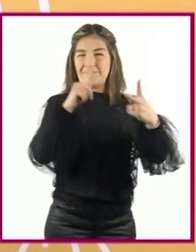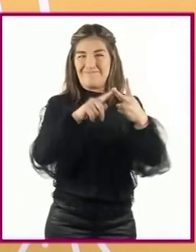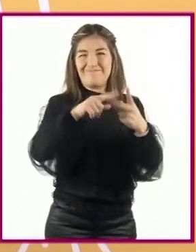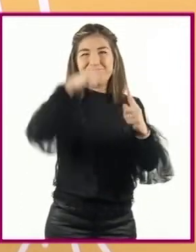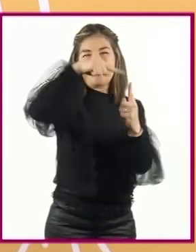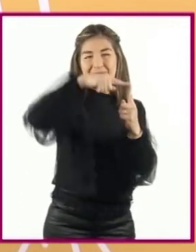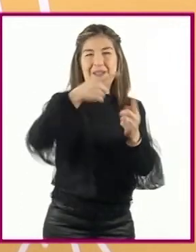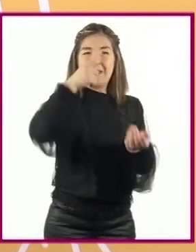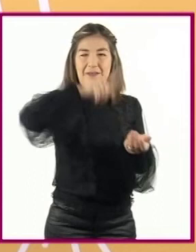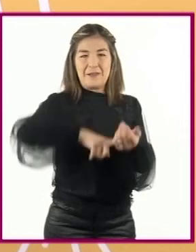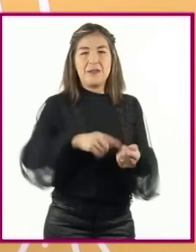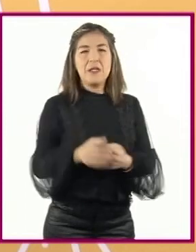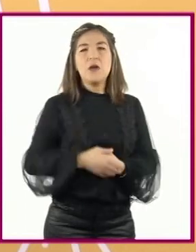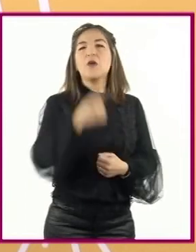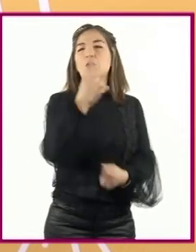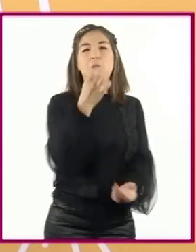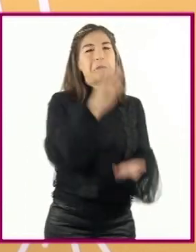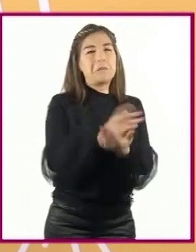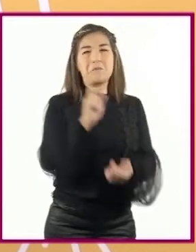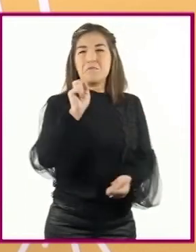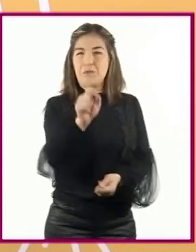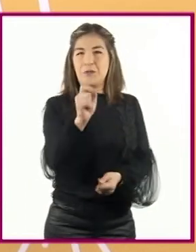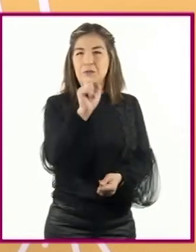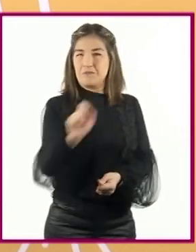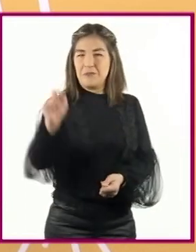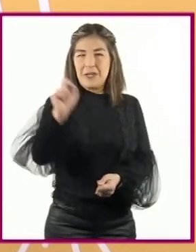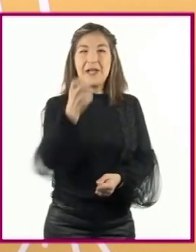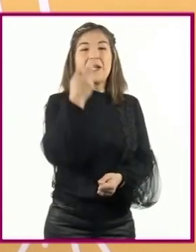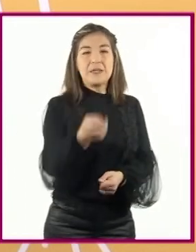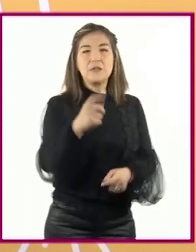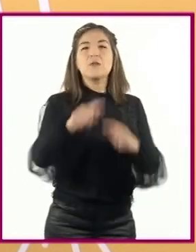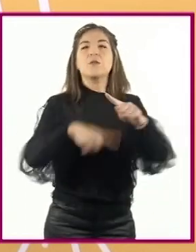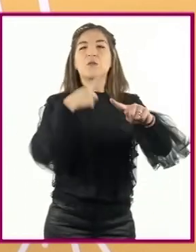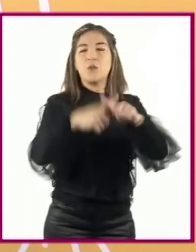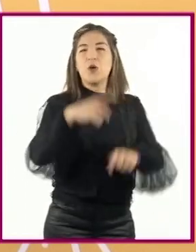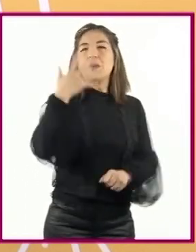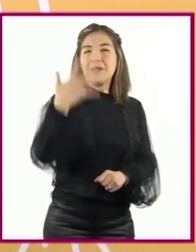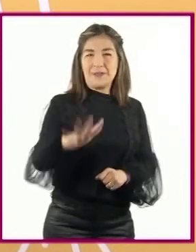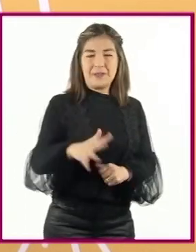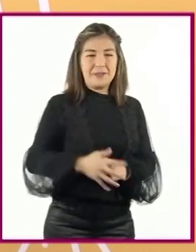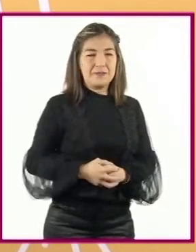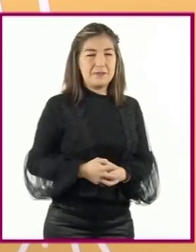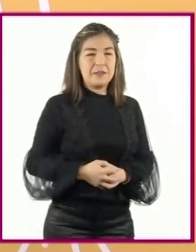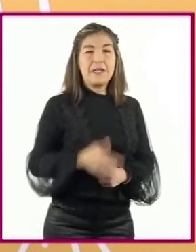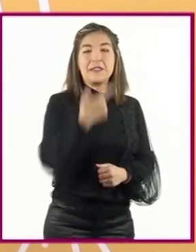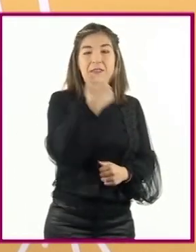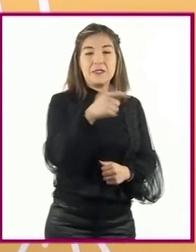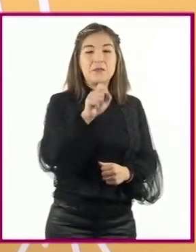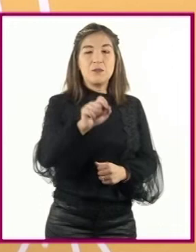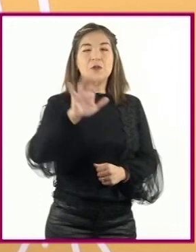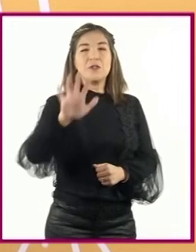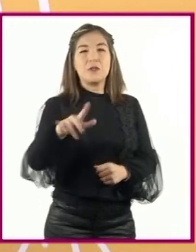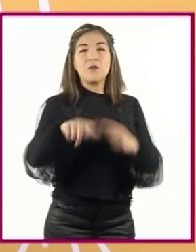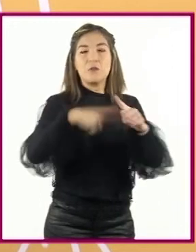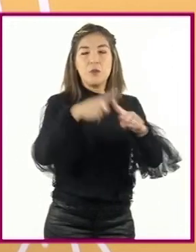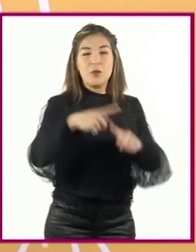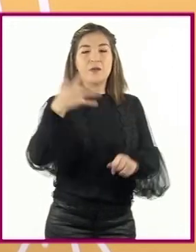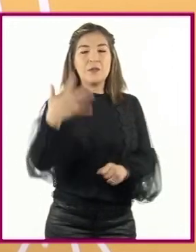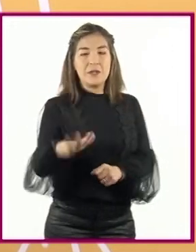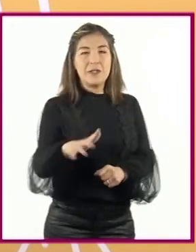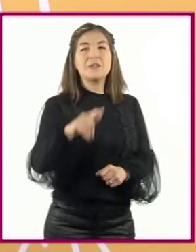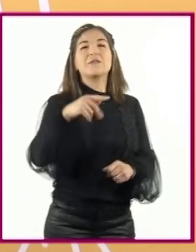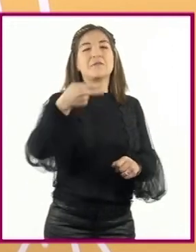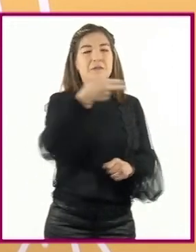este caso, solo se tiene una, por lo que ambos números se multiplican por 10. 7.5 por 10 es igual